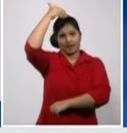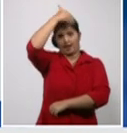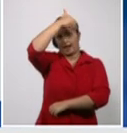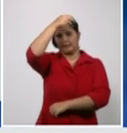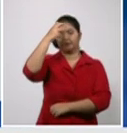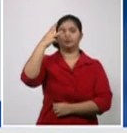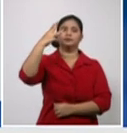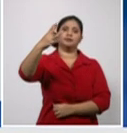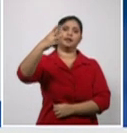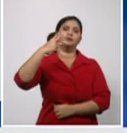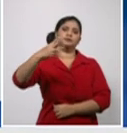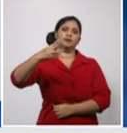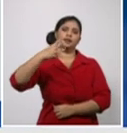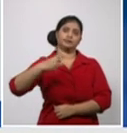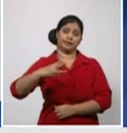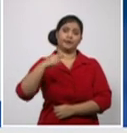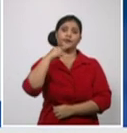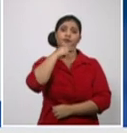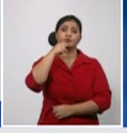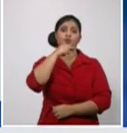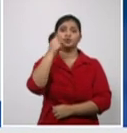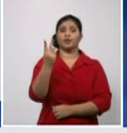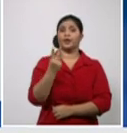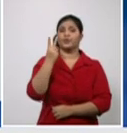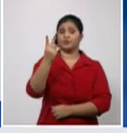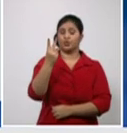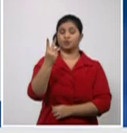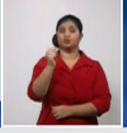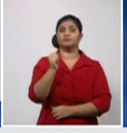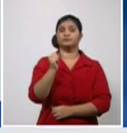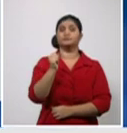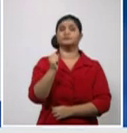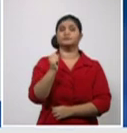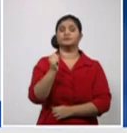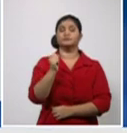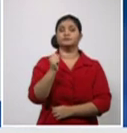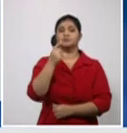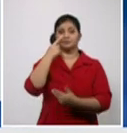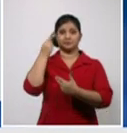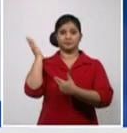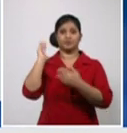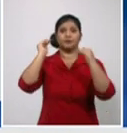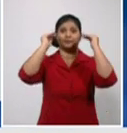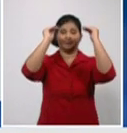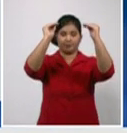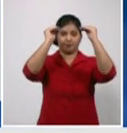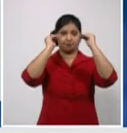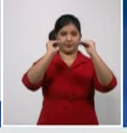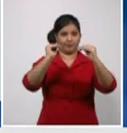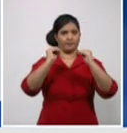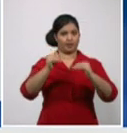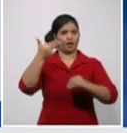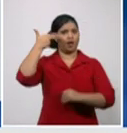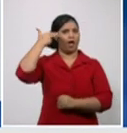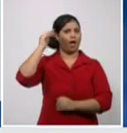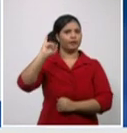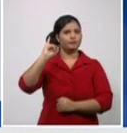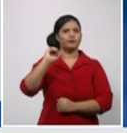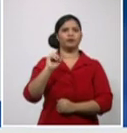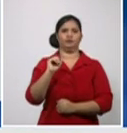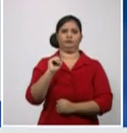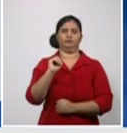de Rusia 2, de Austria, Brasil, Haití, Uruguay y la República